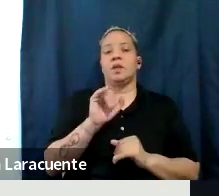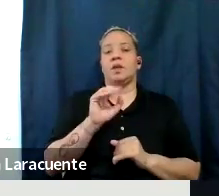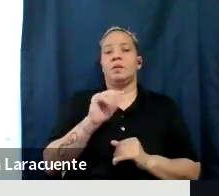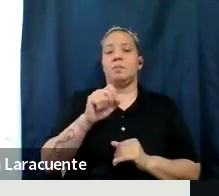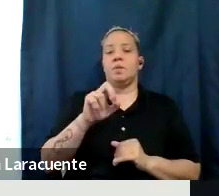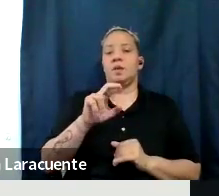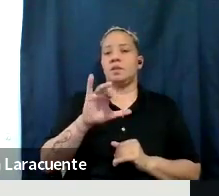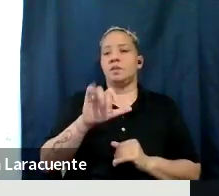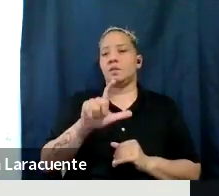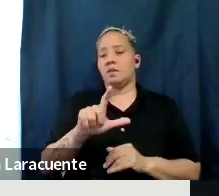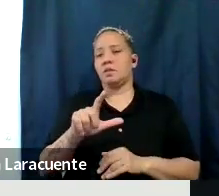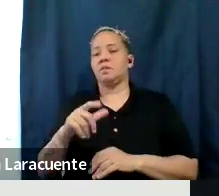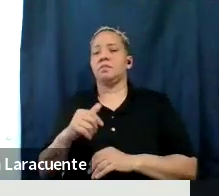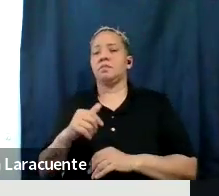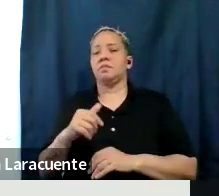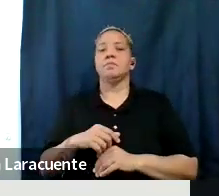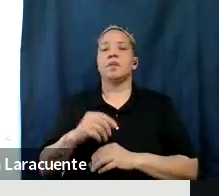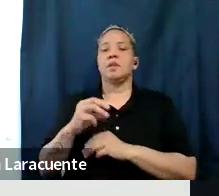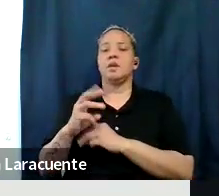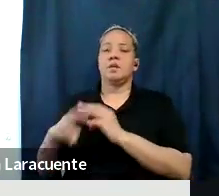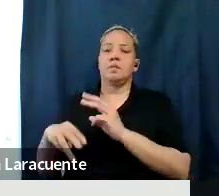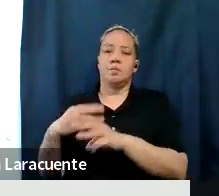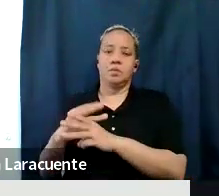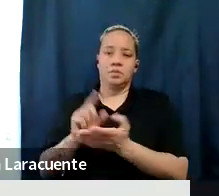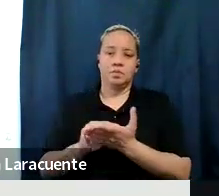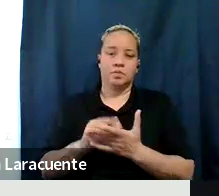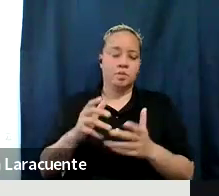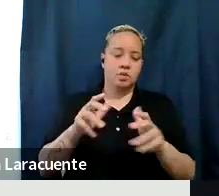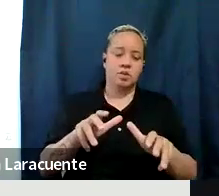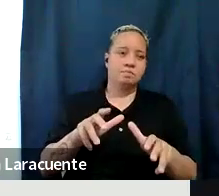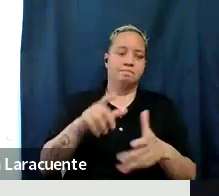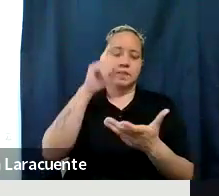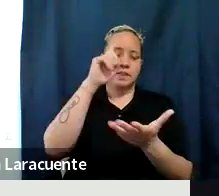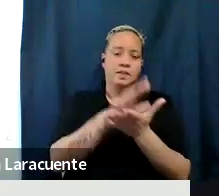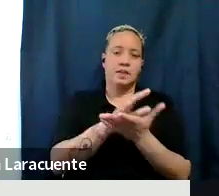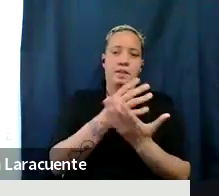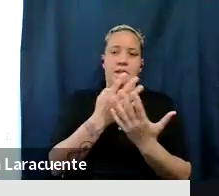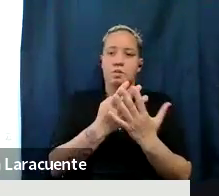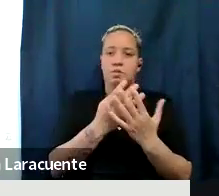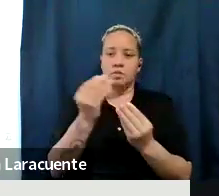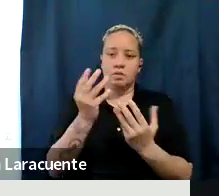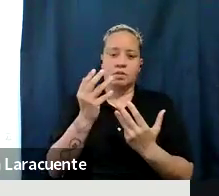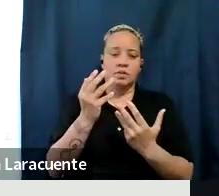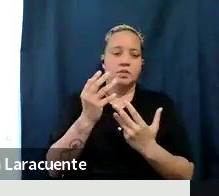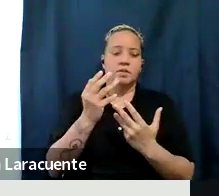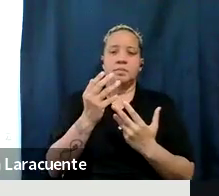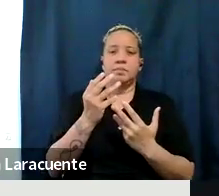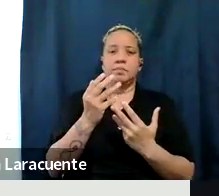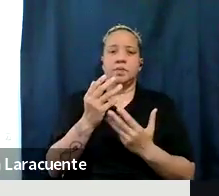ese primer fragmento: no quise, no quiero creer la noticia, y ahuyento de mí